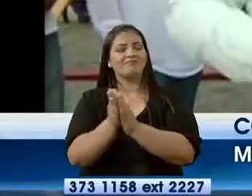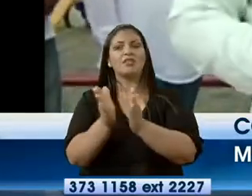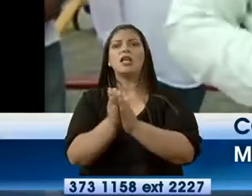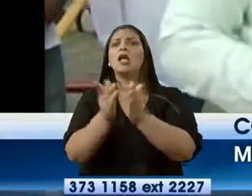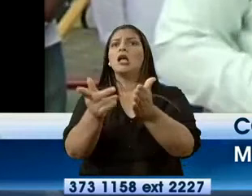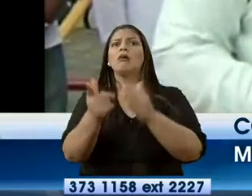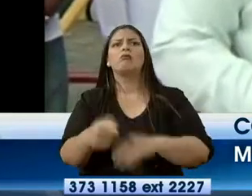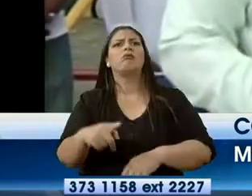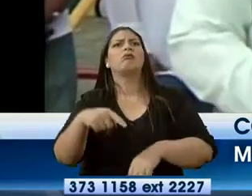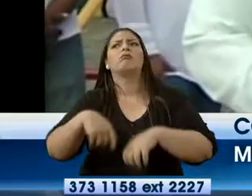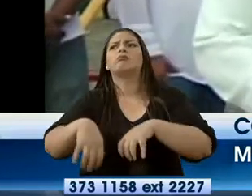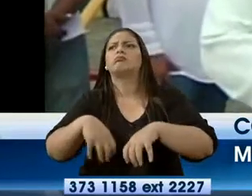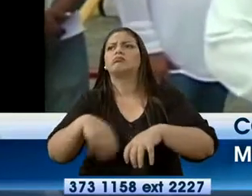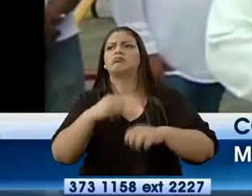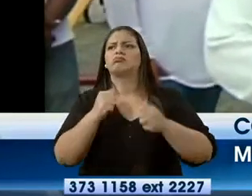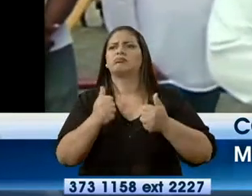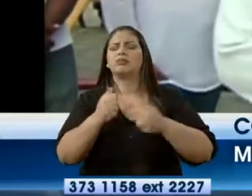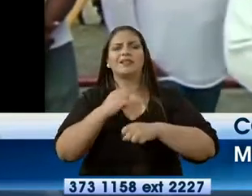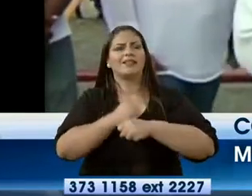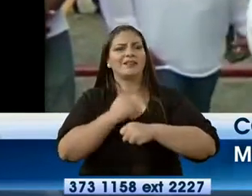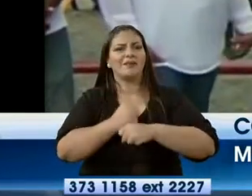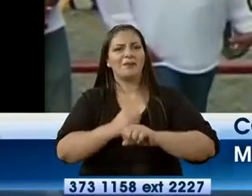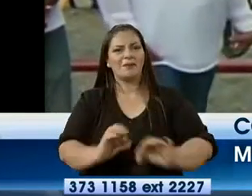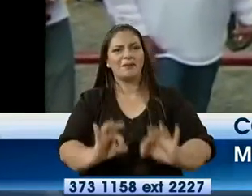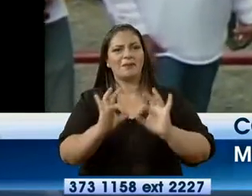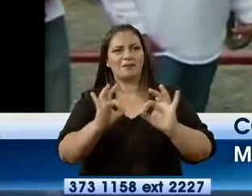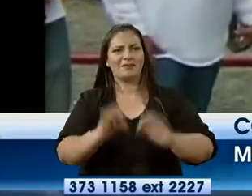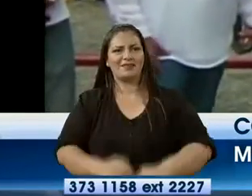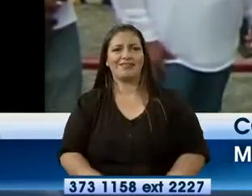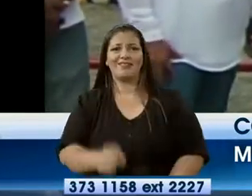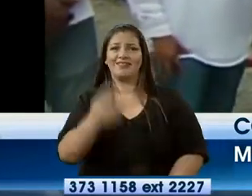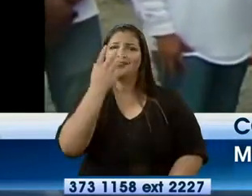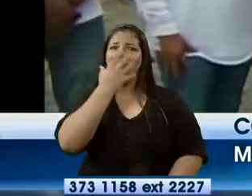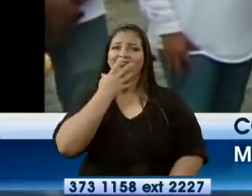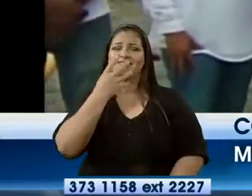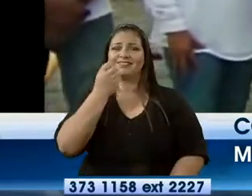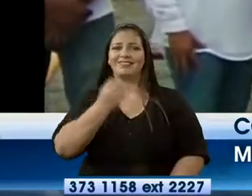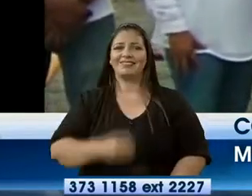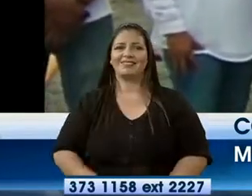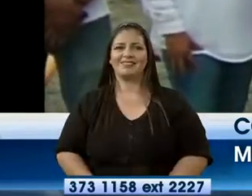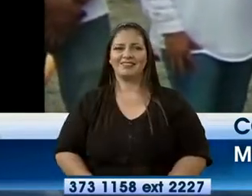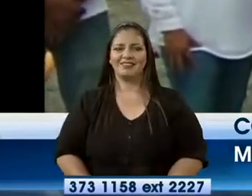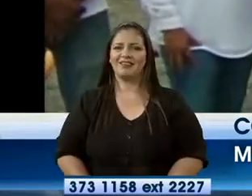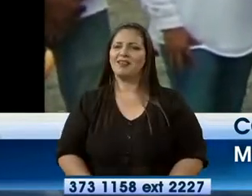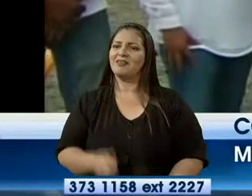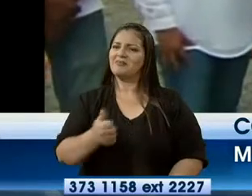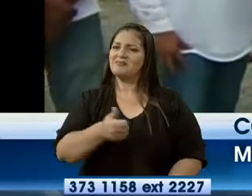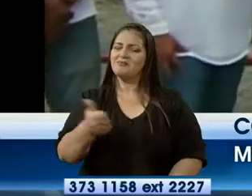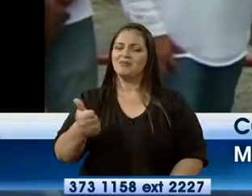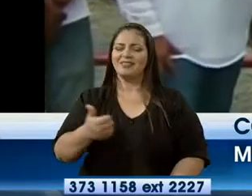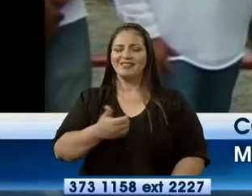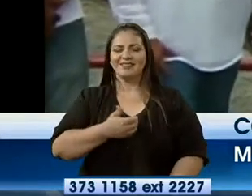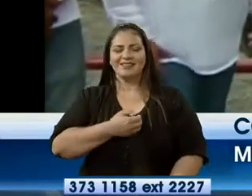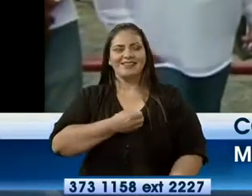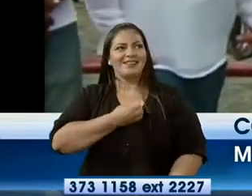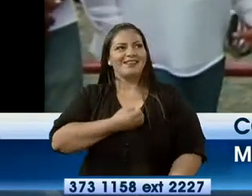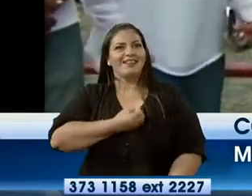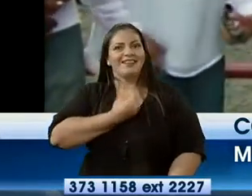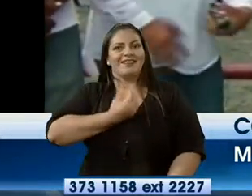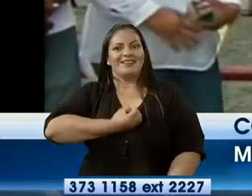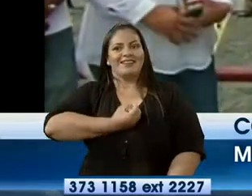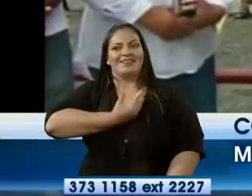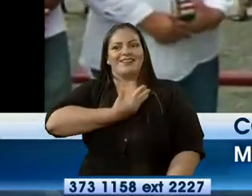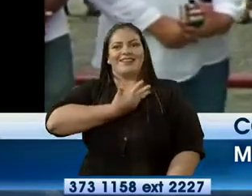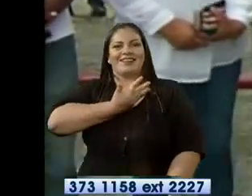resultado. Un parque totalmente transformado y que es motivo también de elevación de autoestima, Rosalina. Aquí más adelante vamos